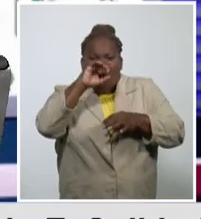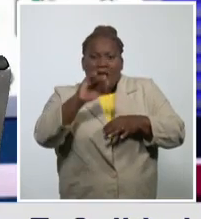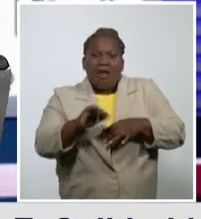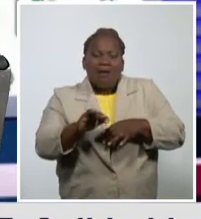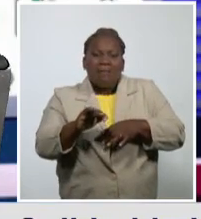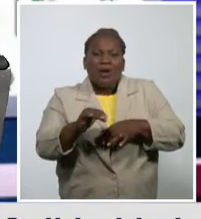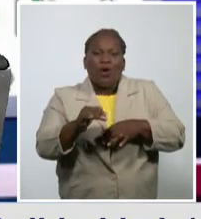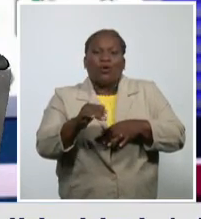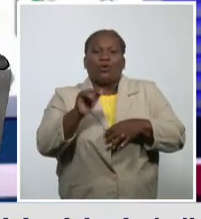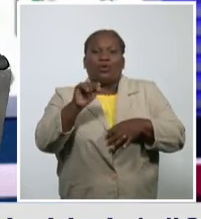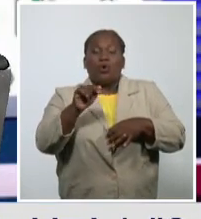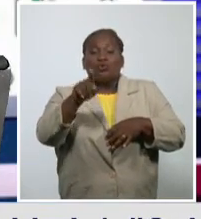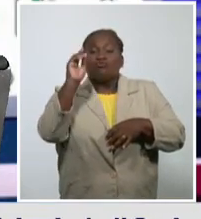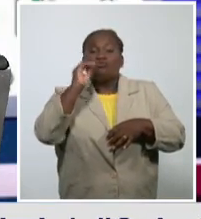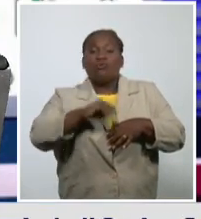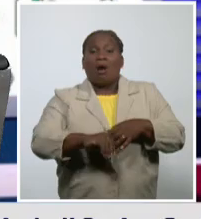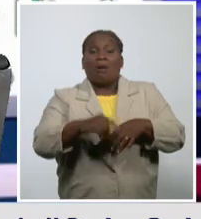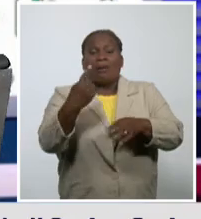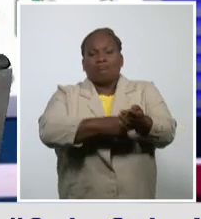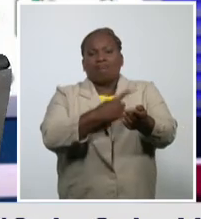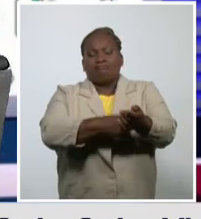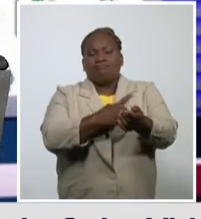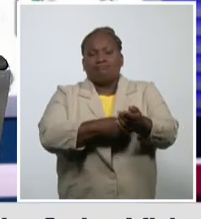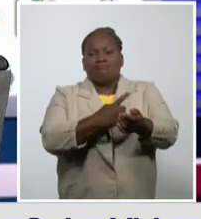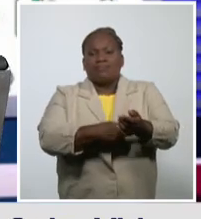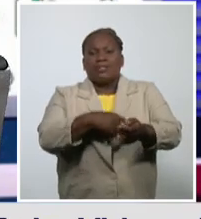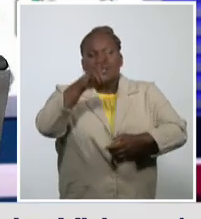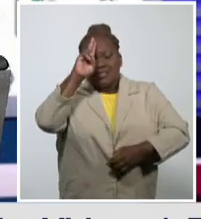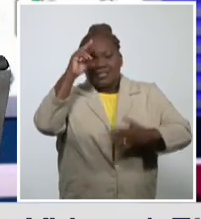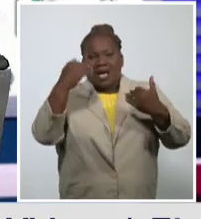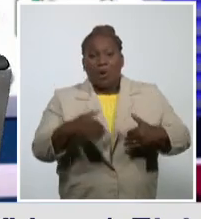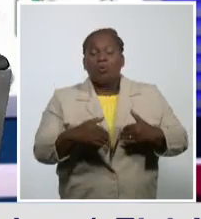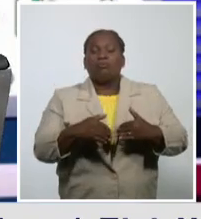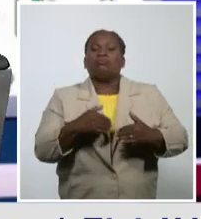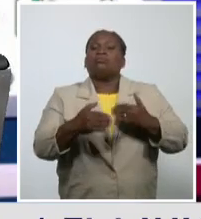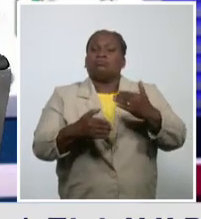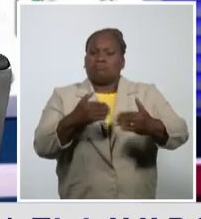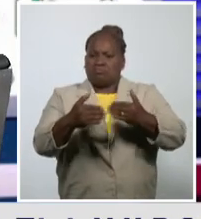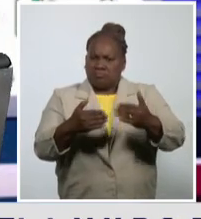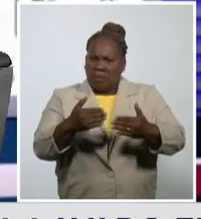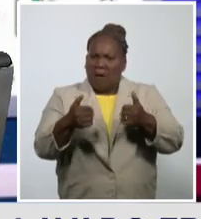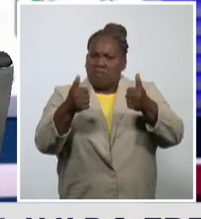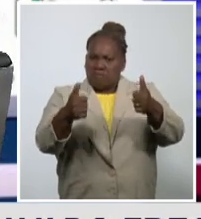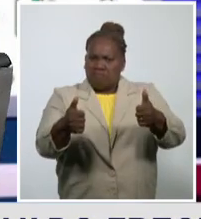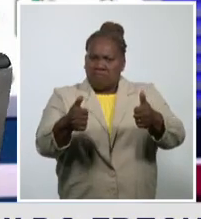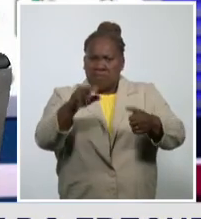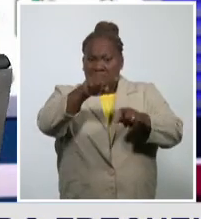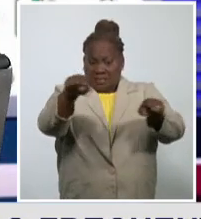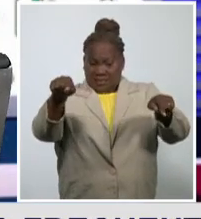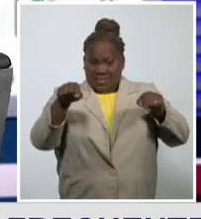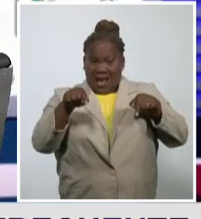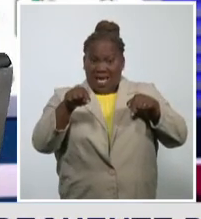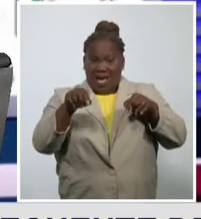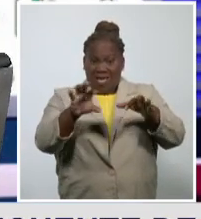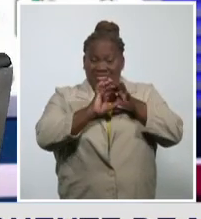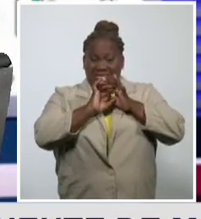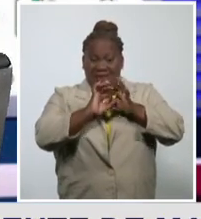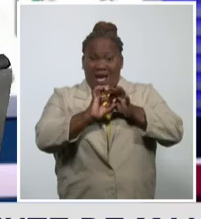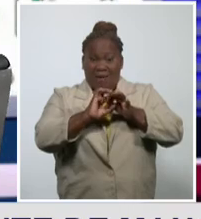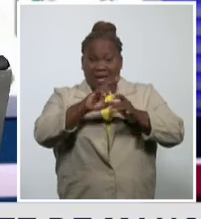conocido a través del parte habitual del Ministerio de Salud Pública, evoluciona favorablemente en la sala de cuidados intensivos